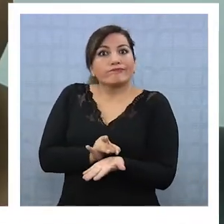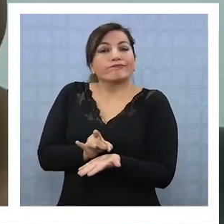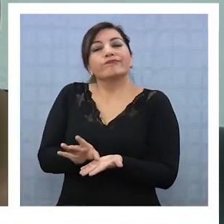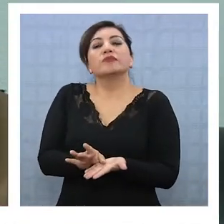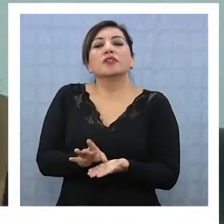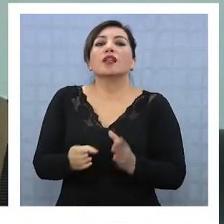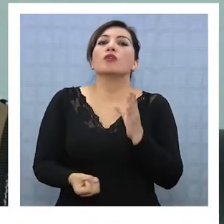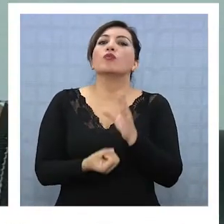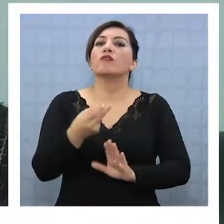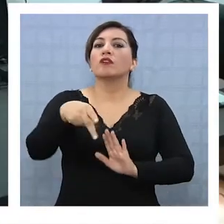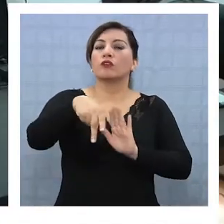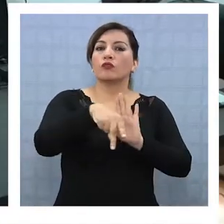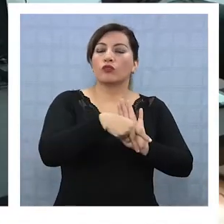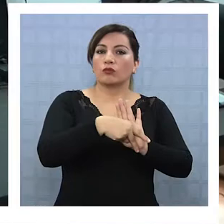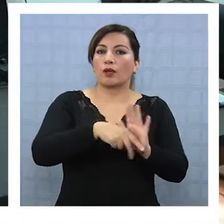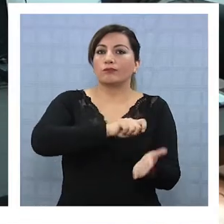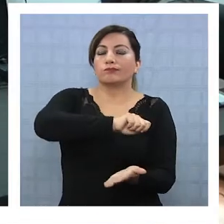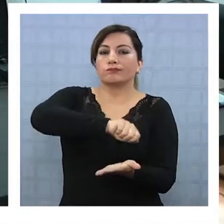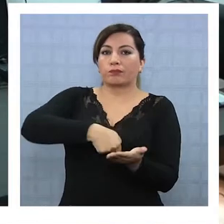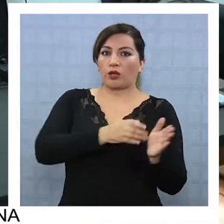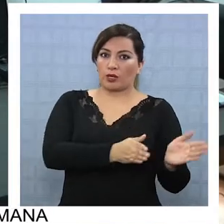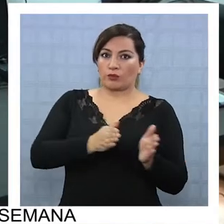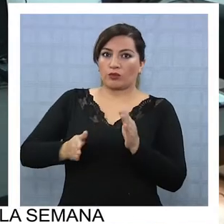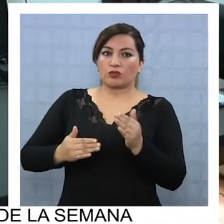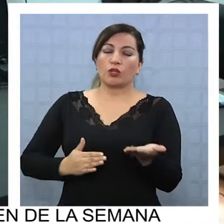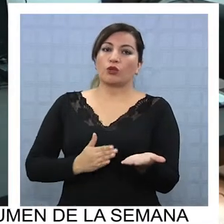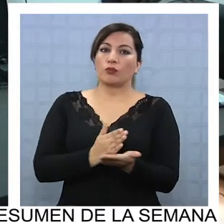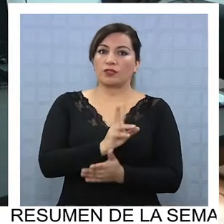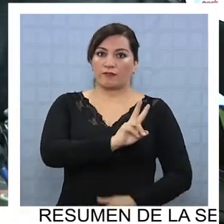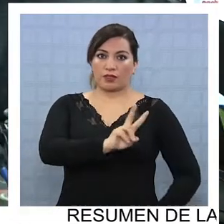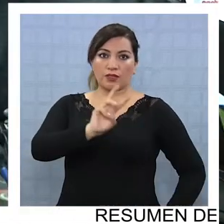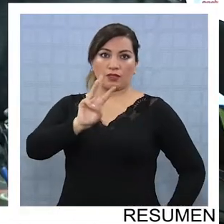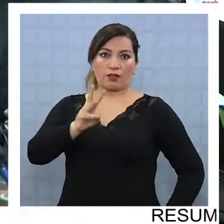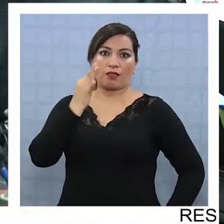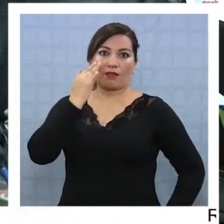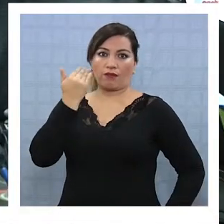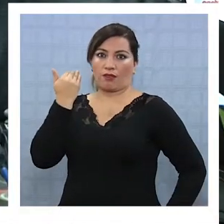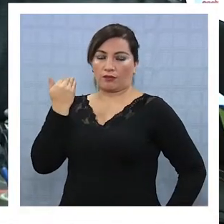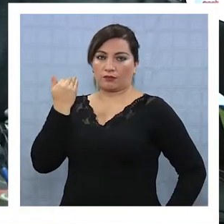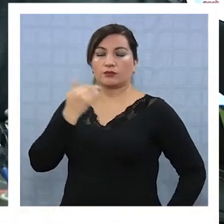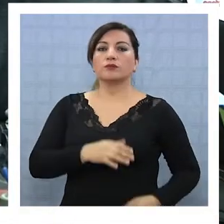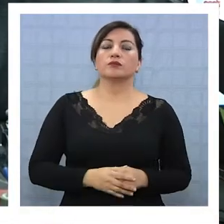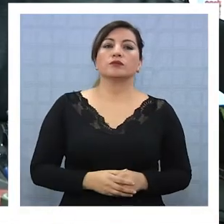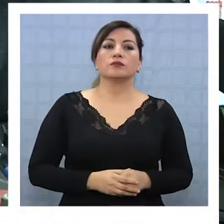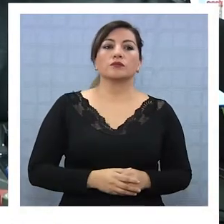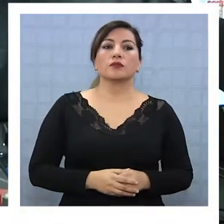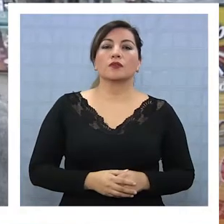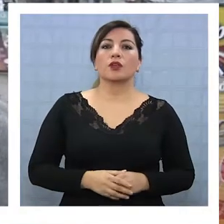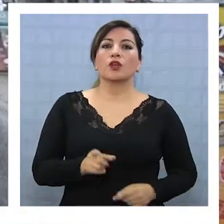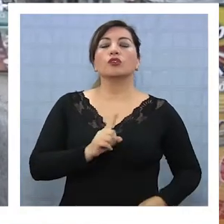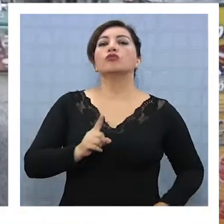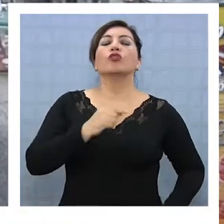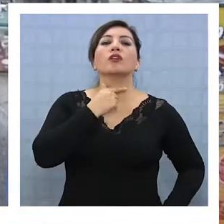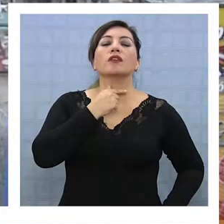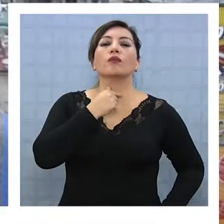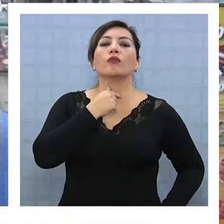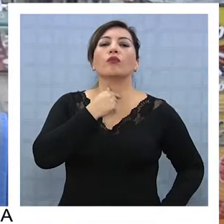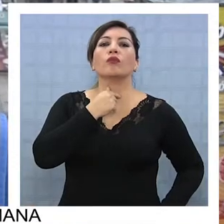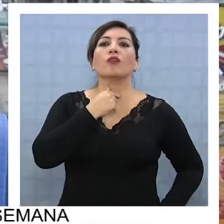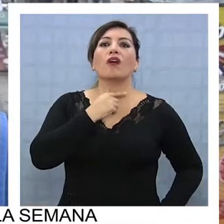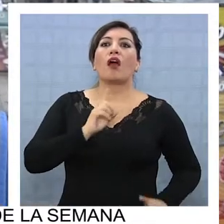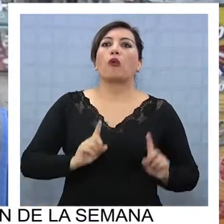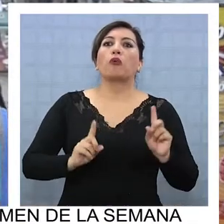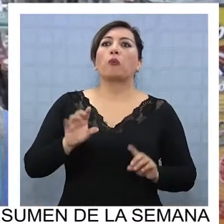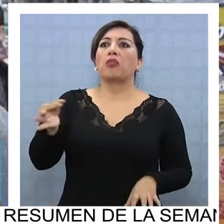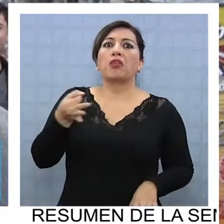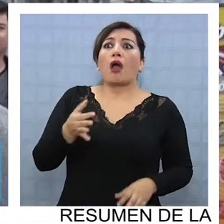no se sometieron a la nueva normativa en el proceso iniciado el 23 de abril. No queremos que en minuto nos